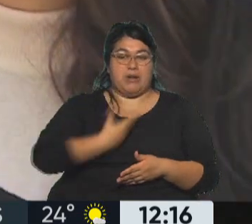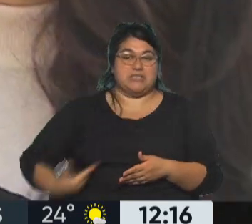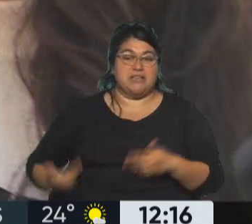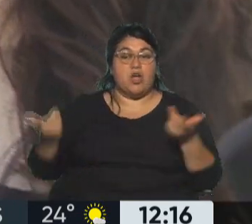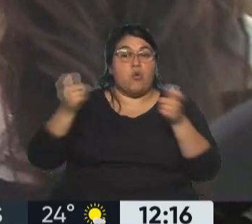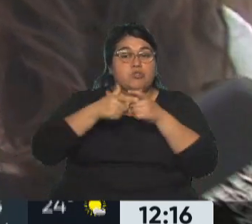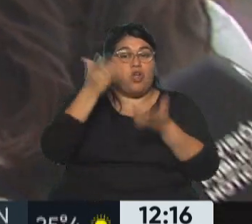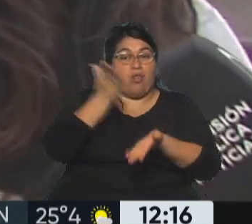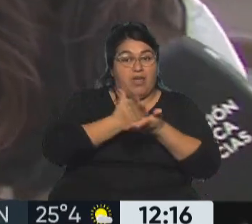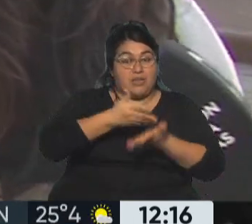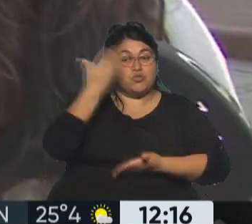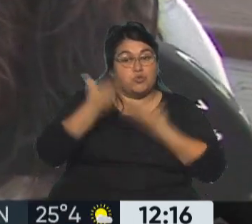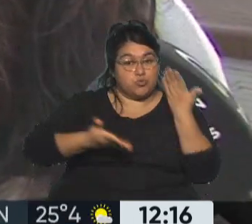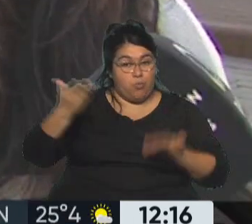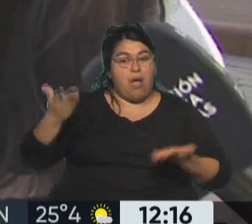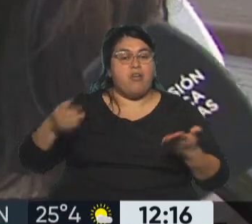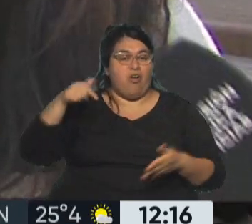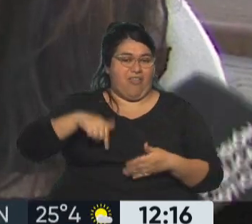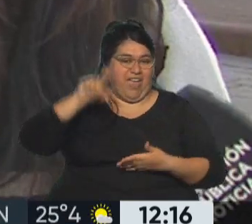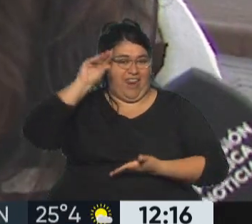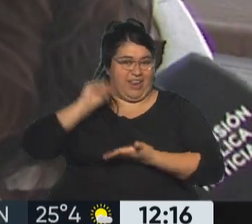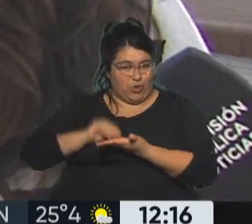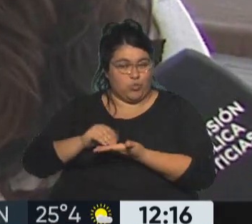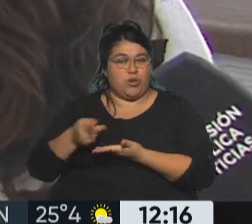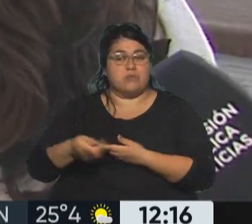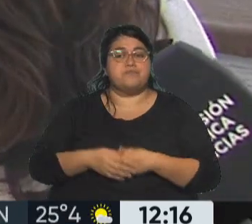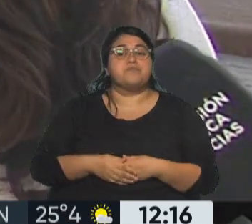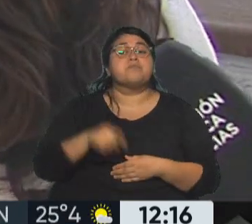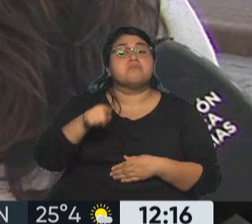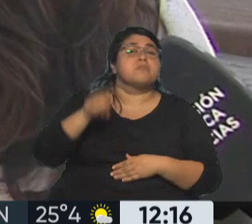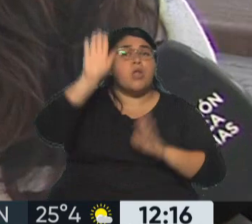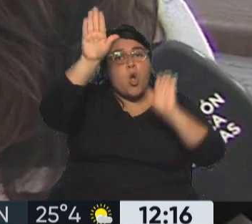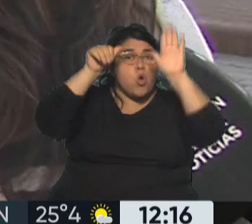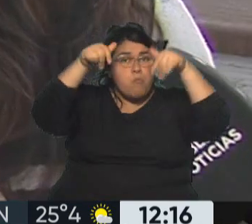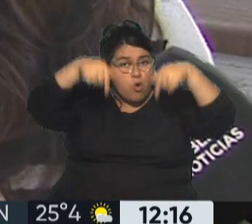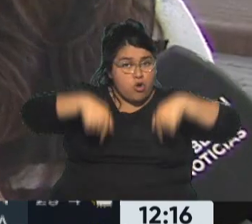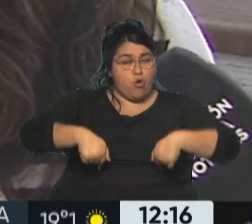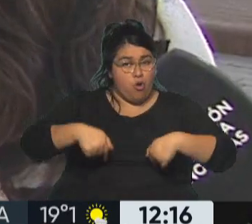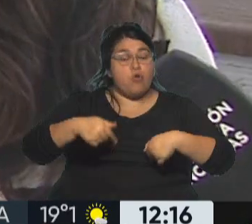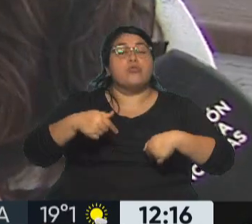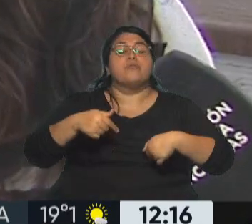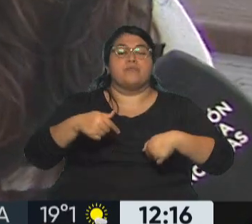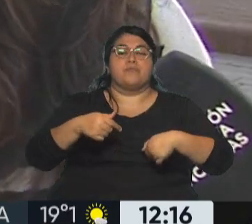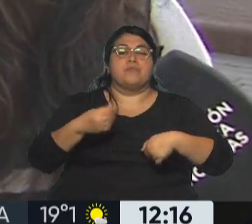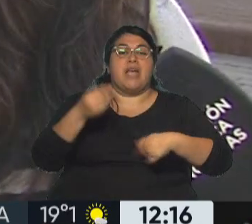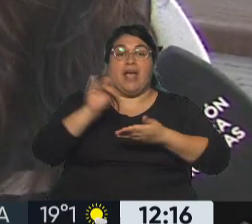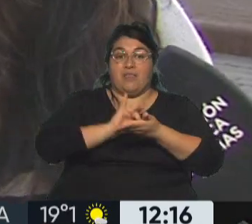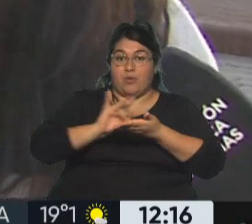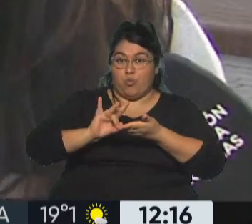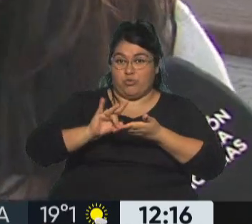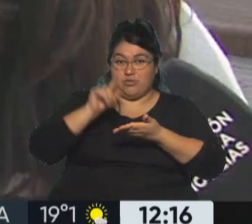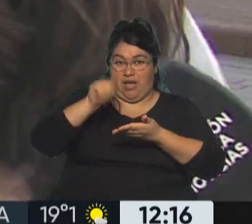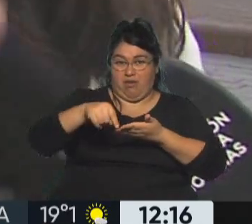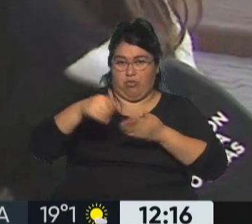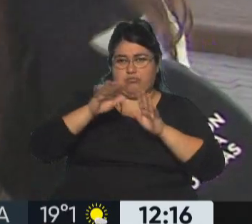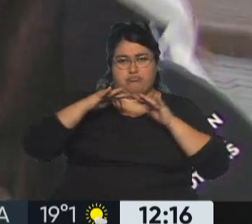Derechos Humanos de la legislatura, que ha convocado en el día de hoy al resto de los diputados de esta comisión